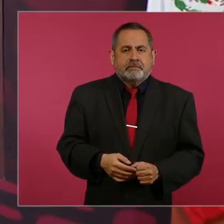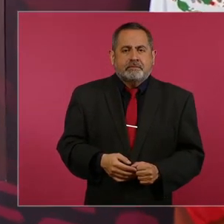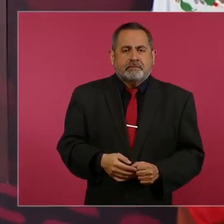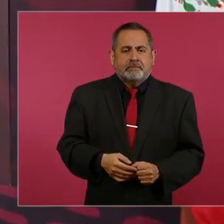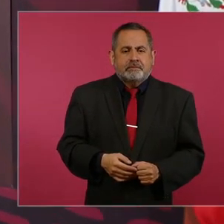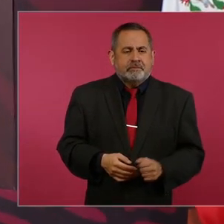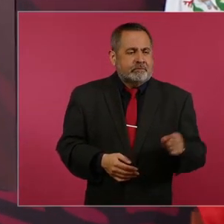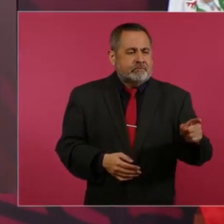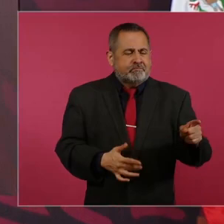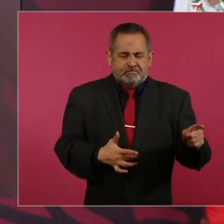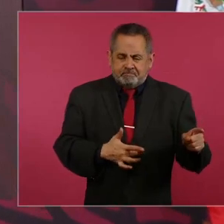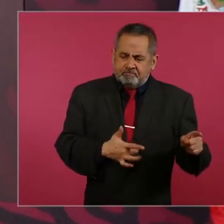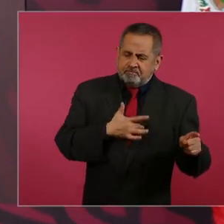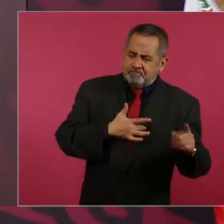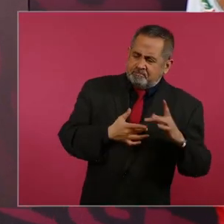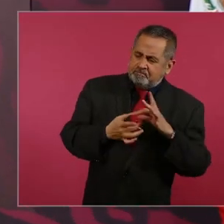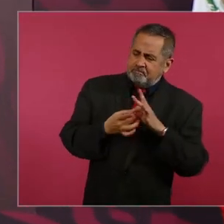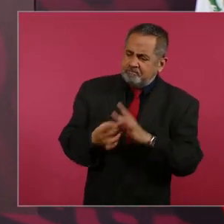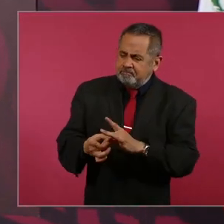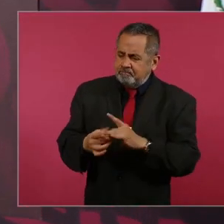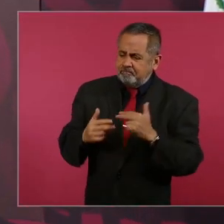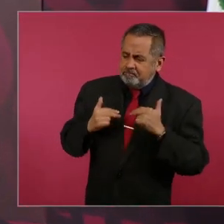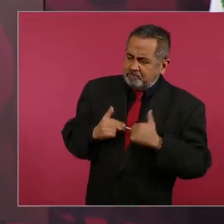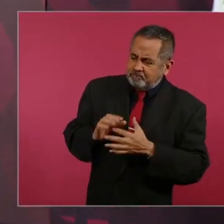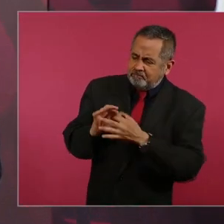deshumanizada por completo,